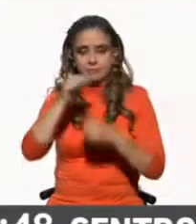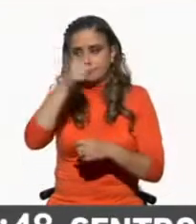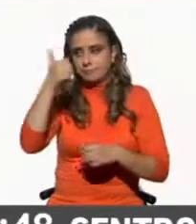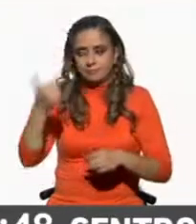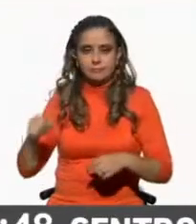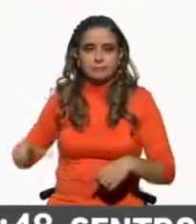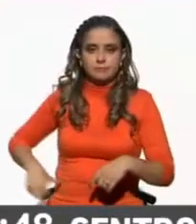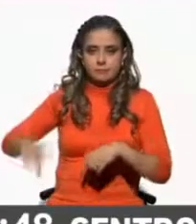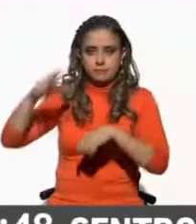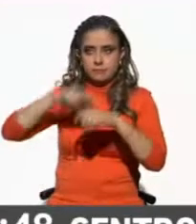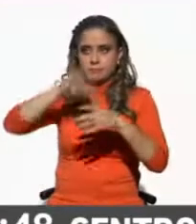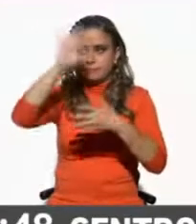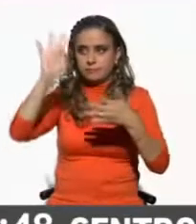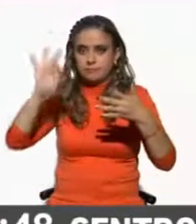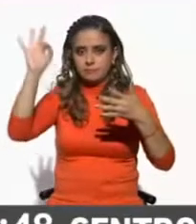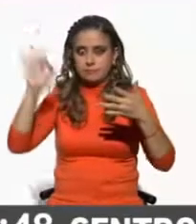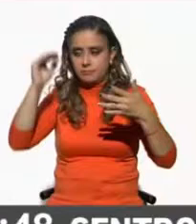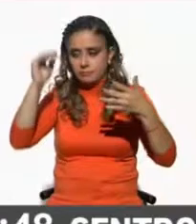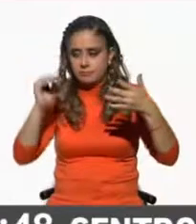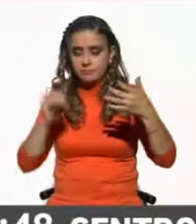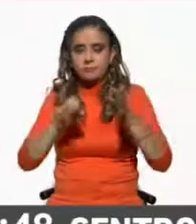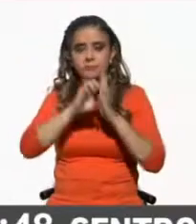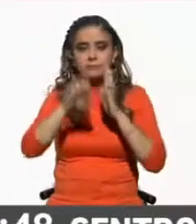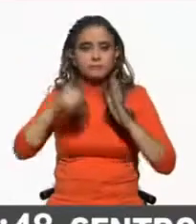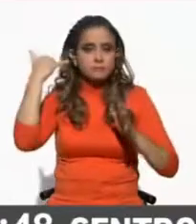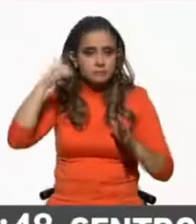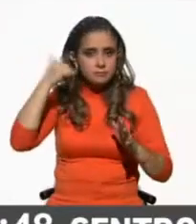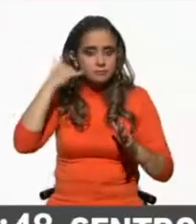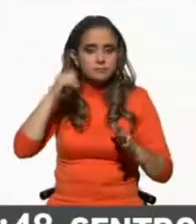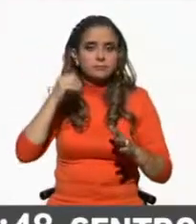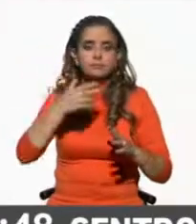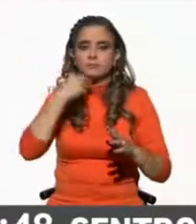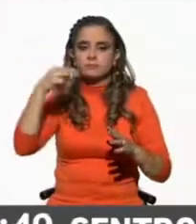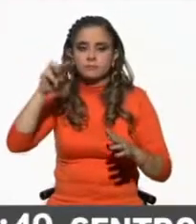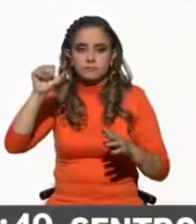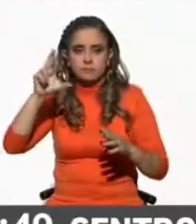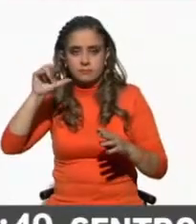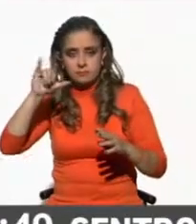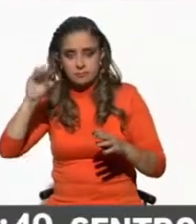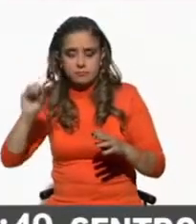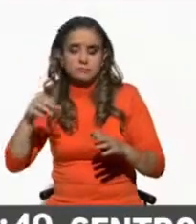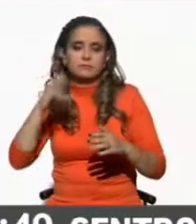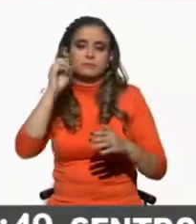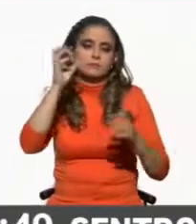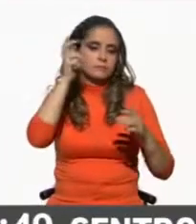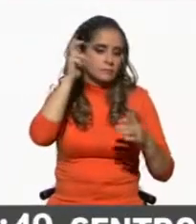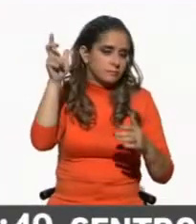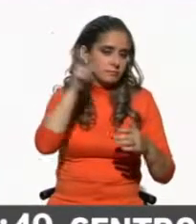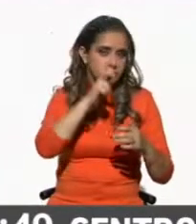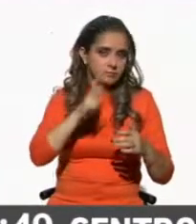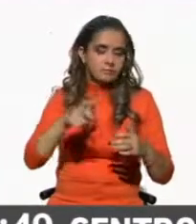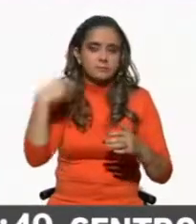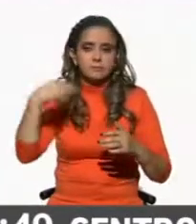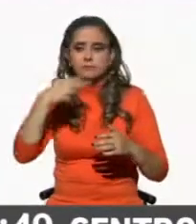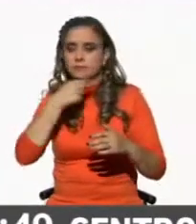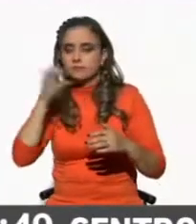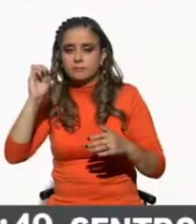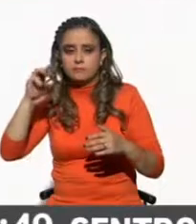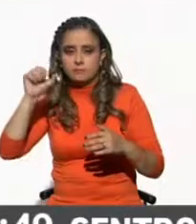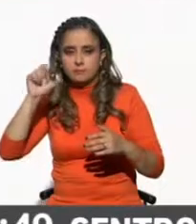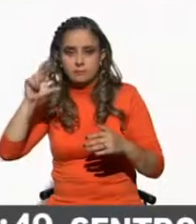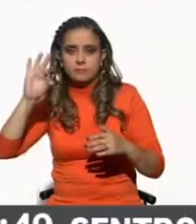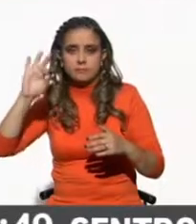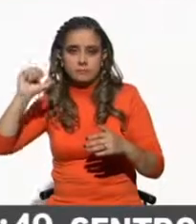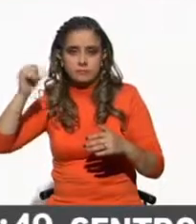gobernadores con porcentajes más bajos, como el de Yucatán, Mauricio Vila, o el de Hidalgo, Omar Fayad. Y